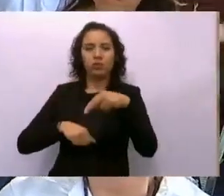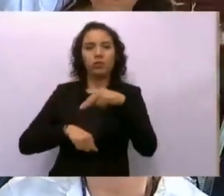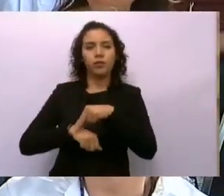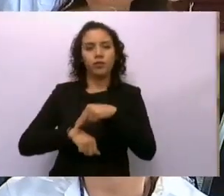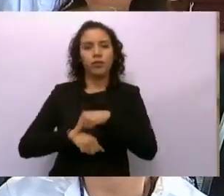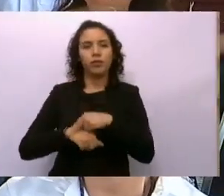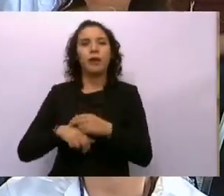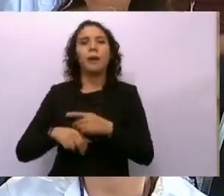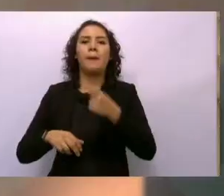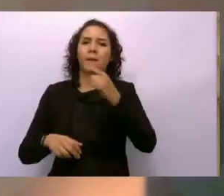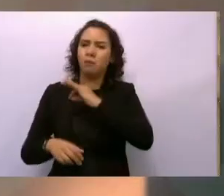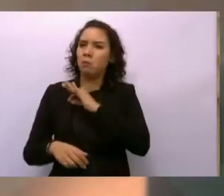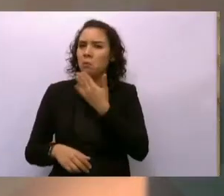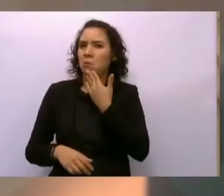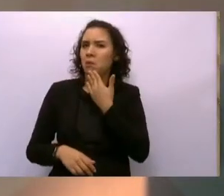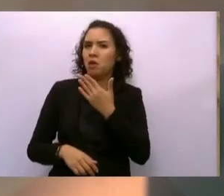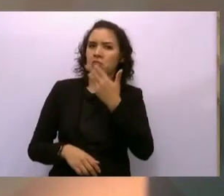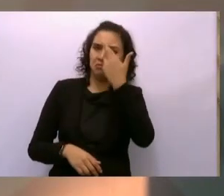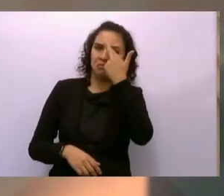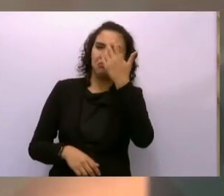pues razonables,